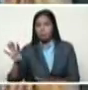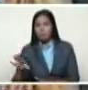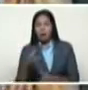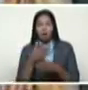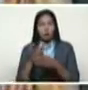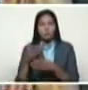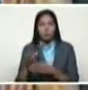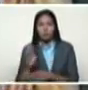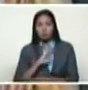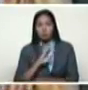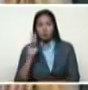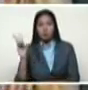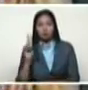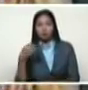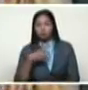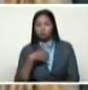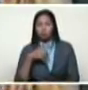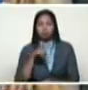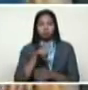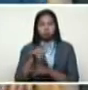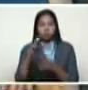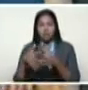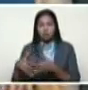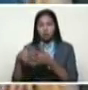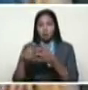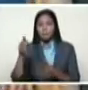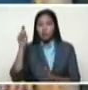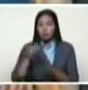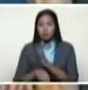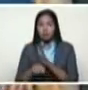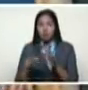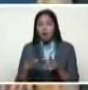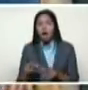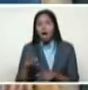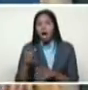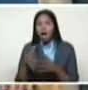Y le prohíben a los aviones de matrícula estadounidense, November,